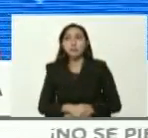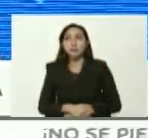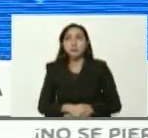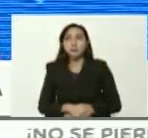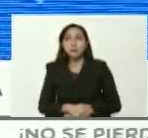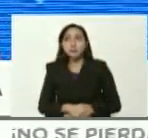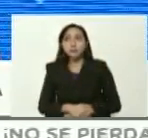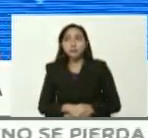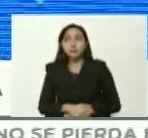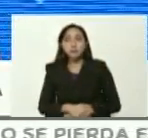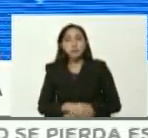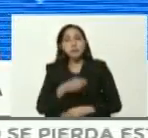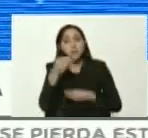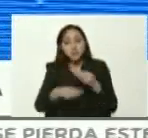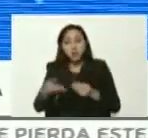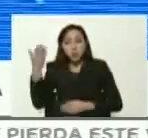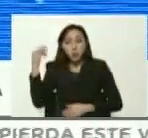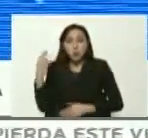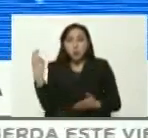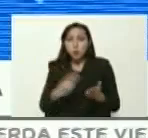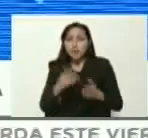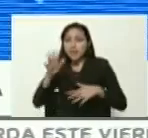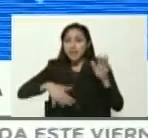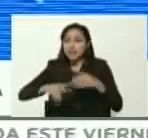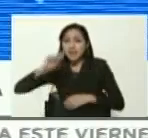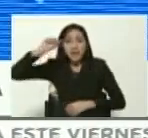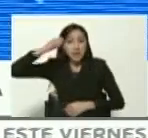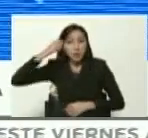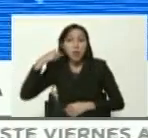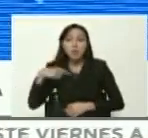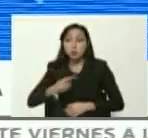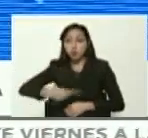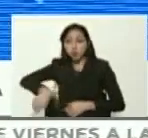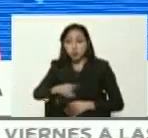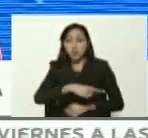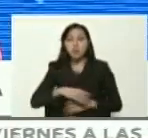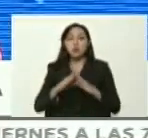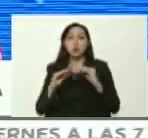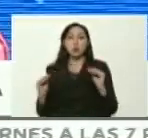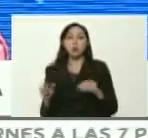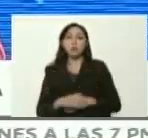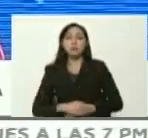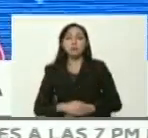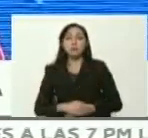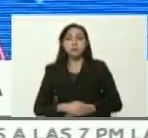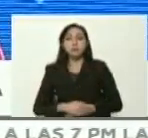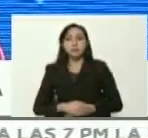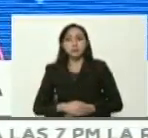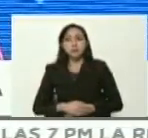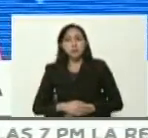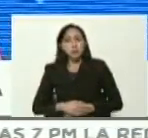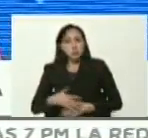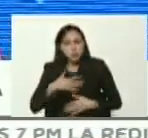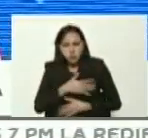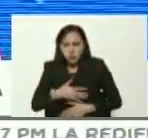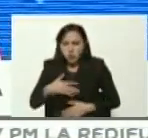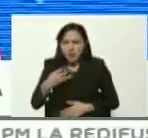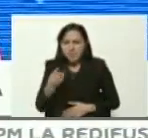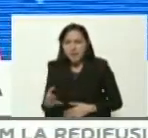Y ocasionaron en el año 2015, recuerden todos y todas, bueno, un estado de malestar y confusión